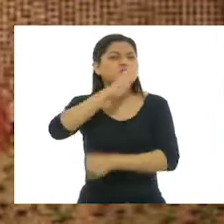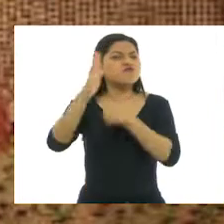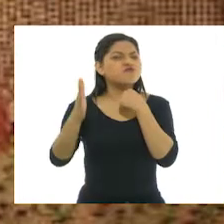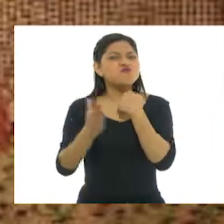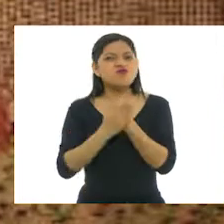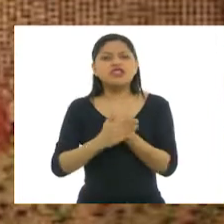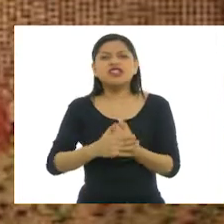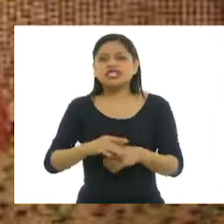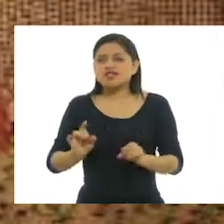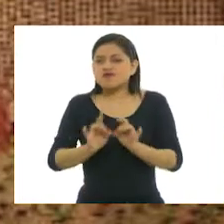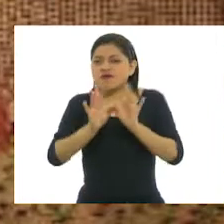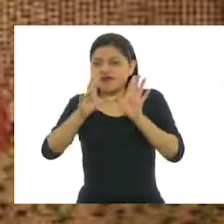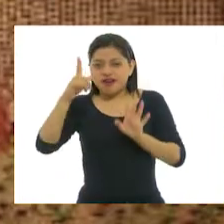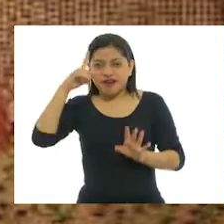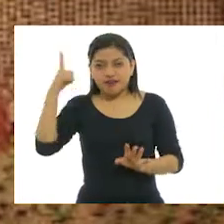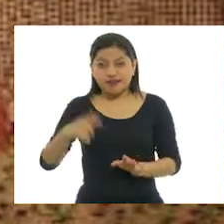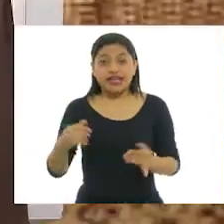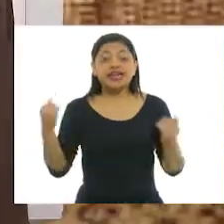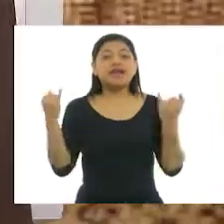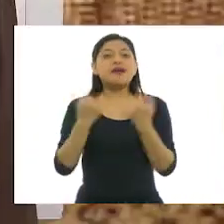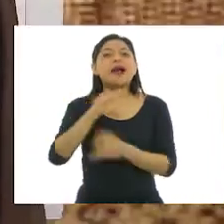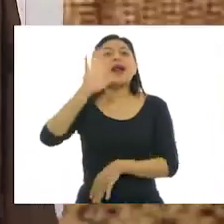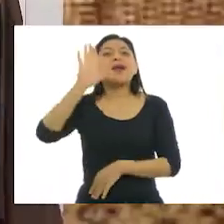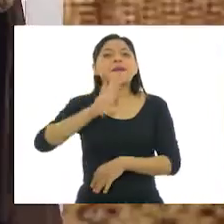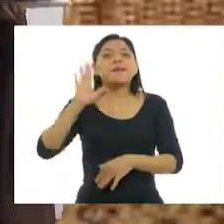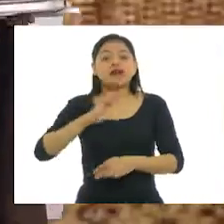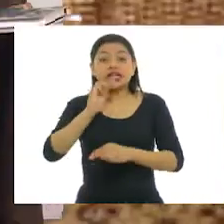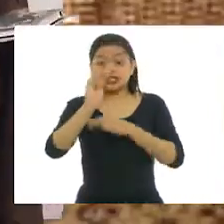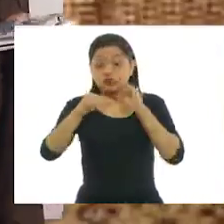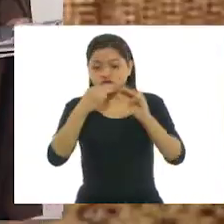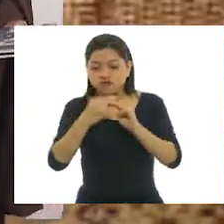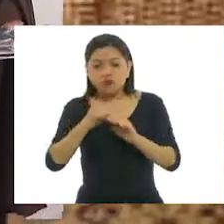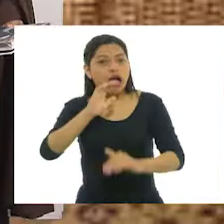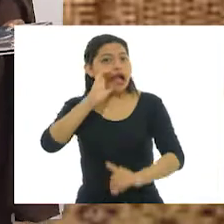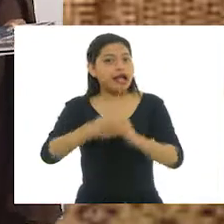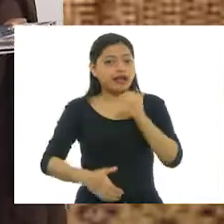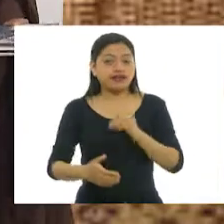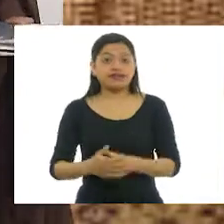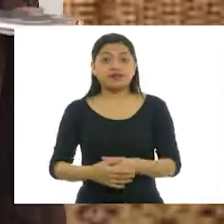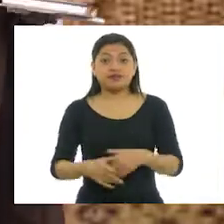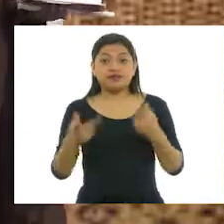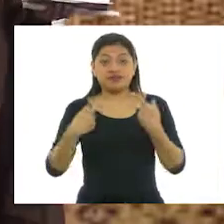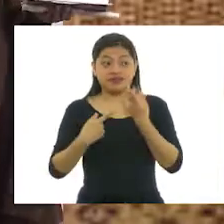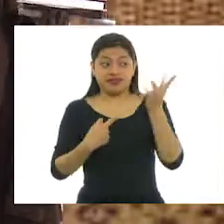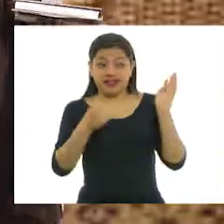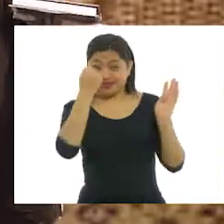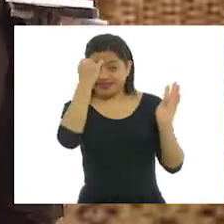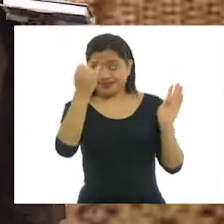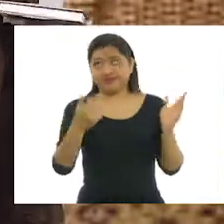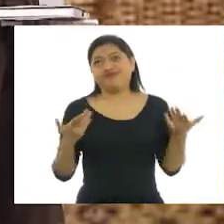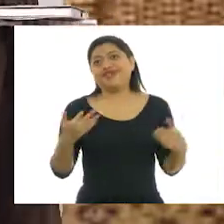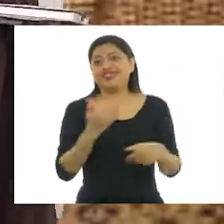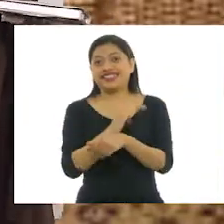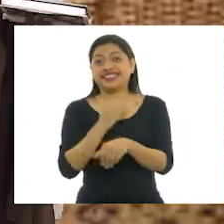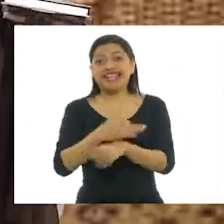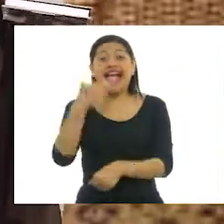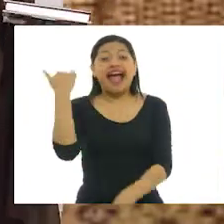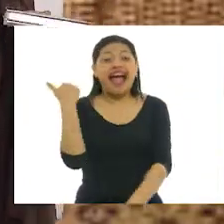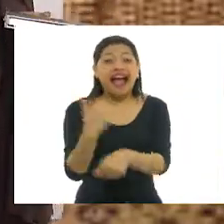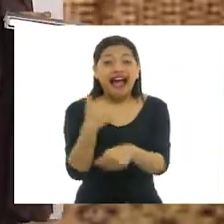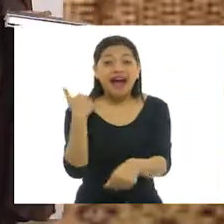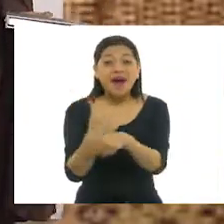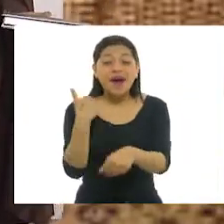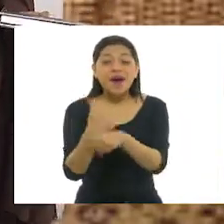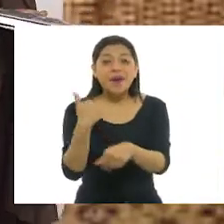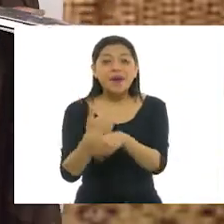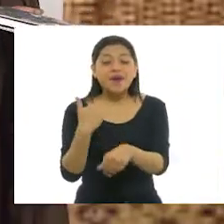recordará al muy temido fin del mundo. ¡Ay, qué graciosa la gente del futuro! Si supieran que en este tiempo todos los días